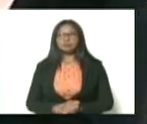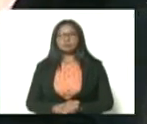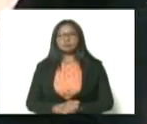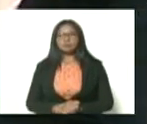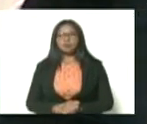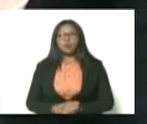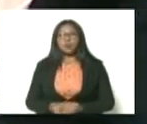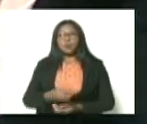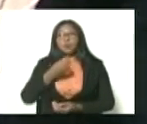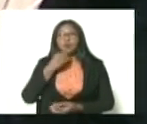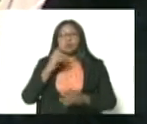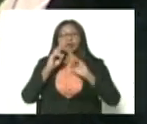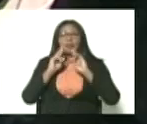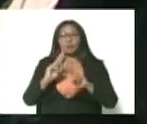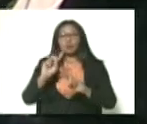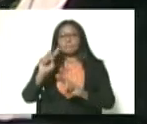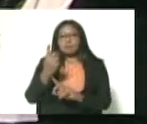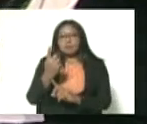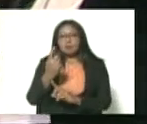Bueno, te contesto la última.